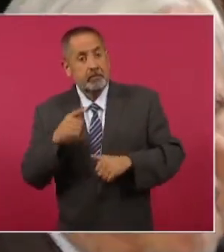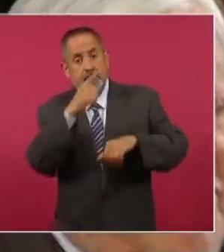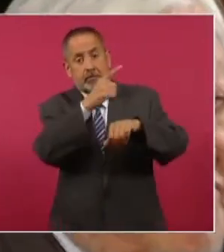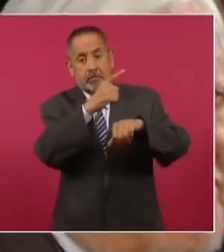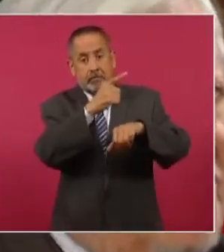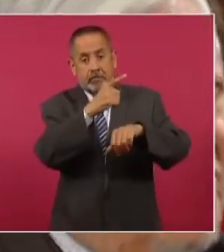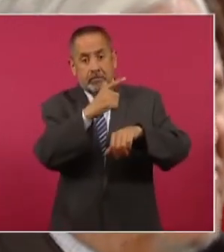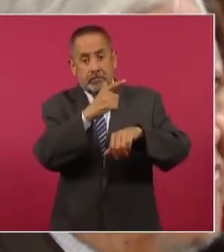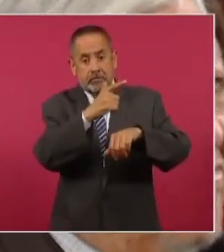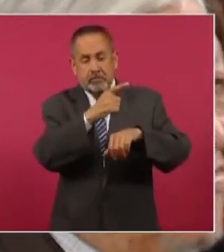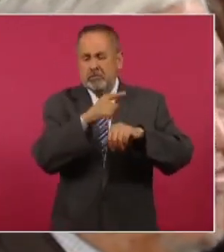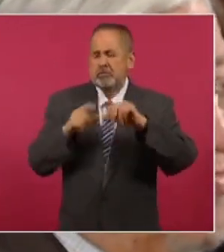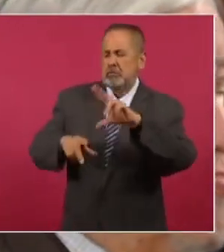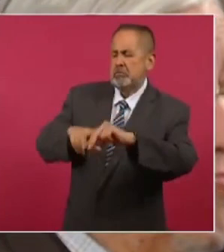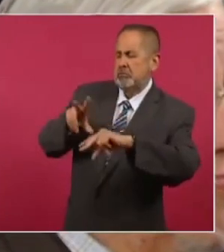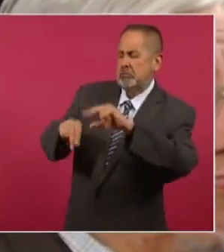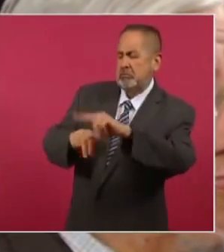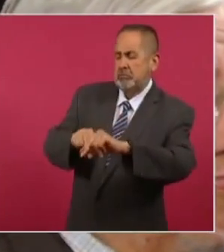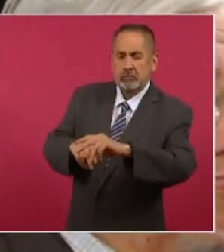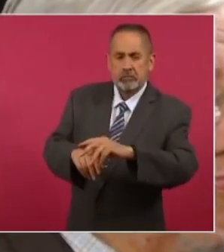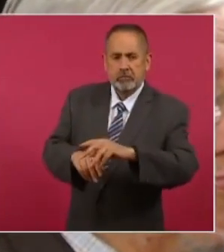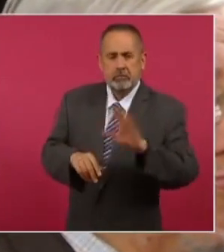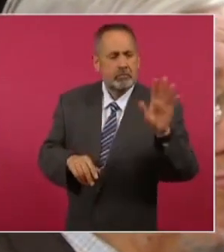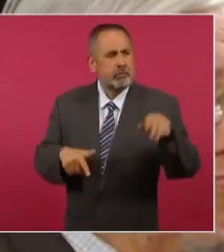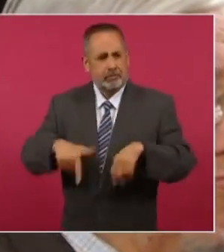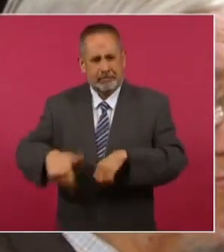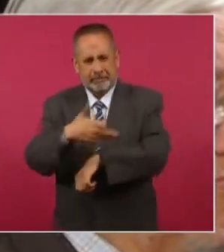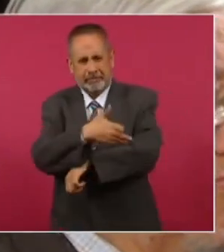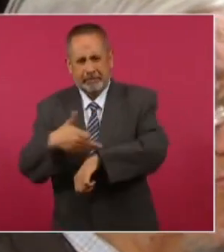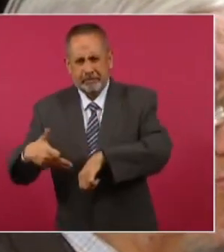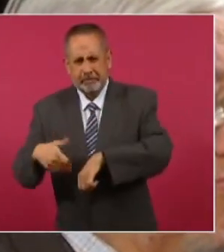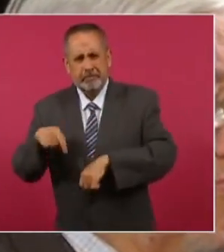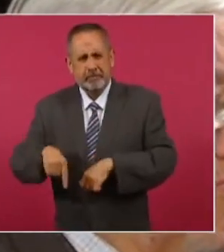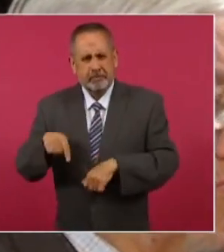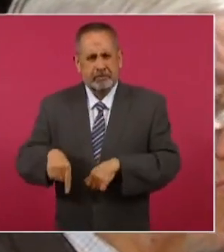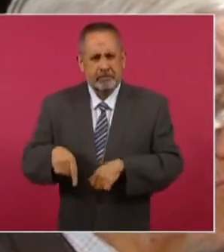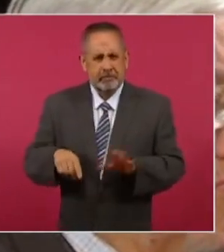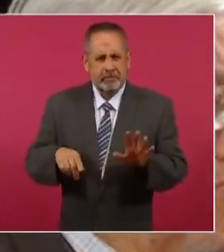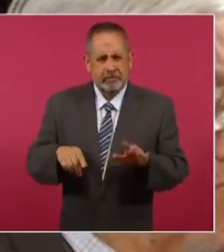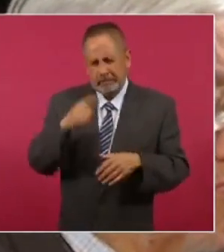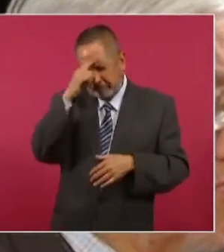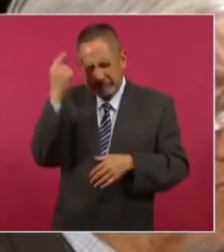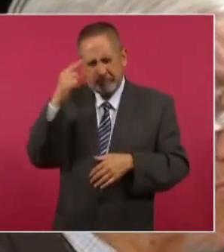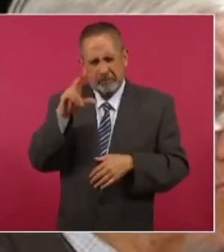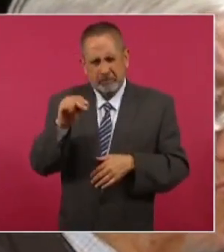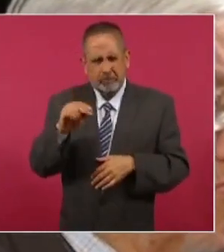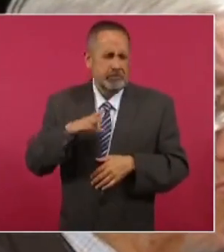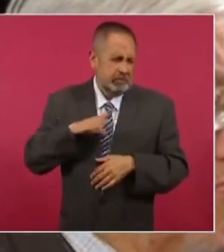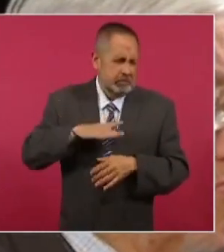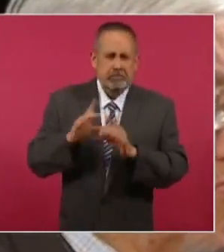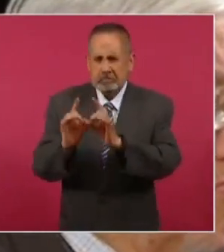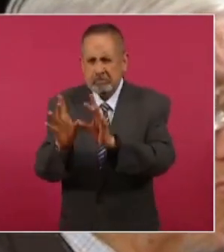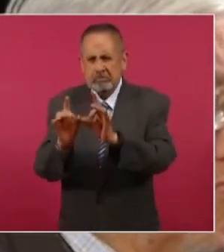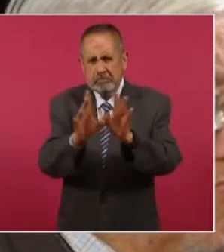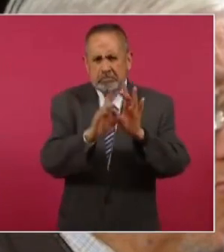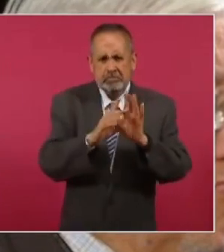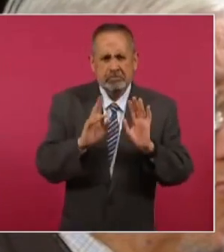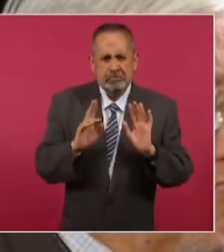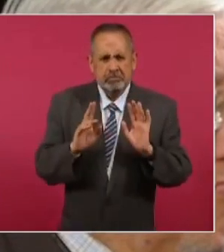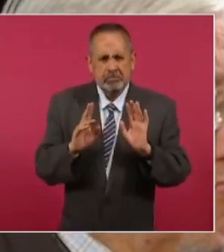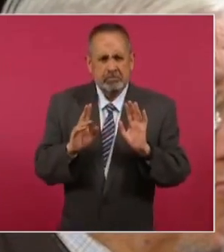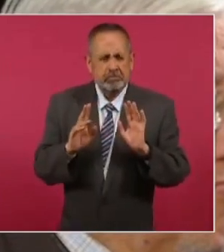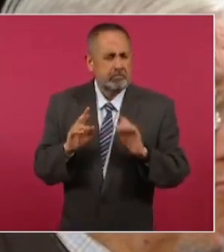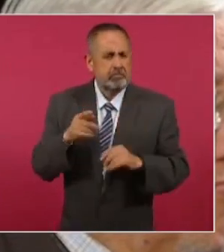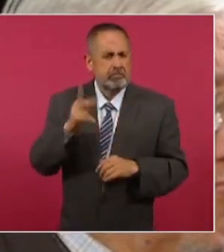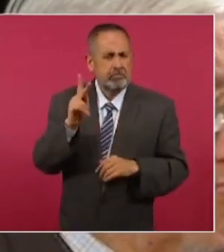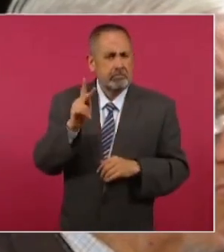se dice no vengas y las familias aquí también bueno dicen la cosa no está tan fácil si hay situaciones complejas ustedes